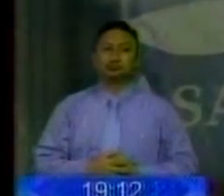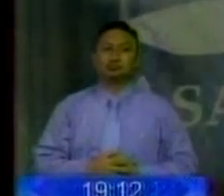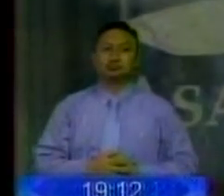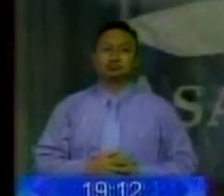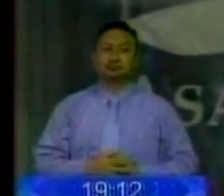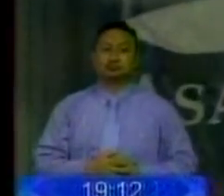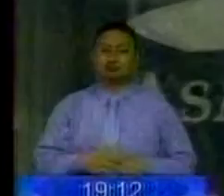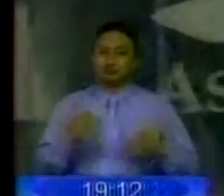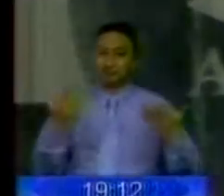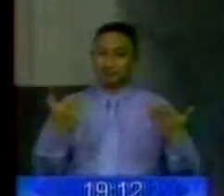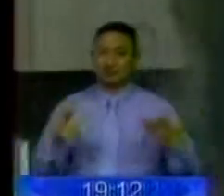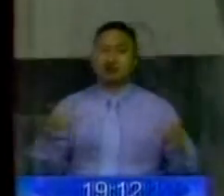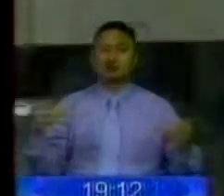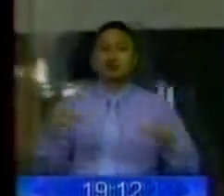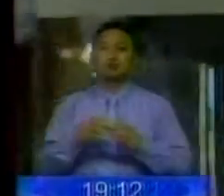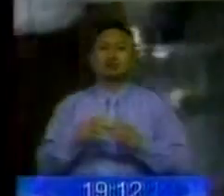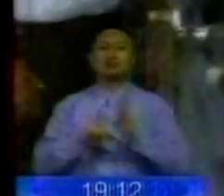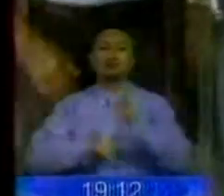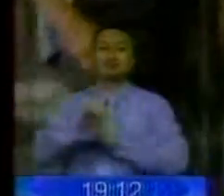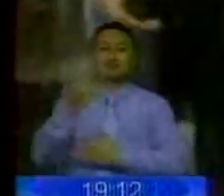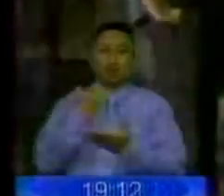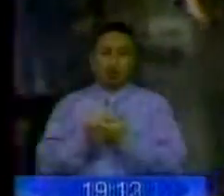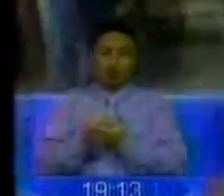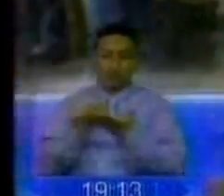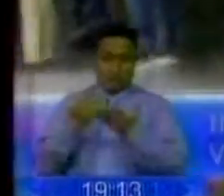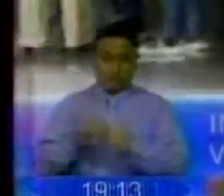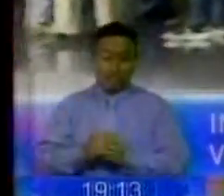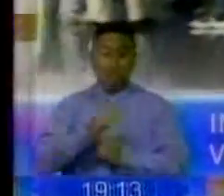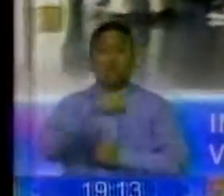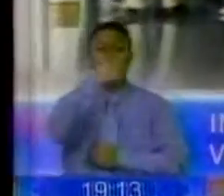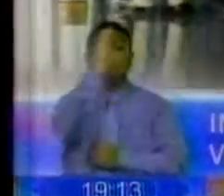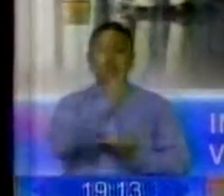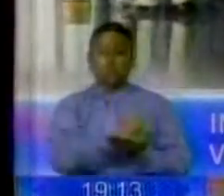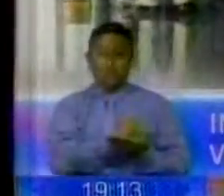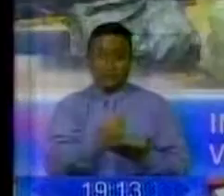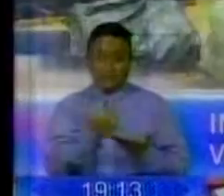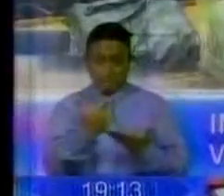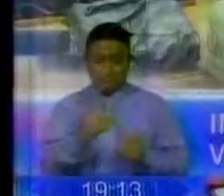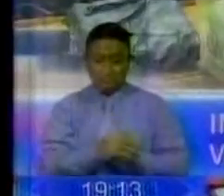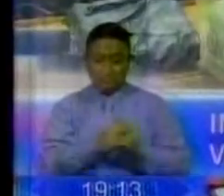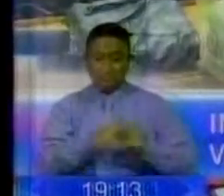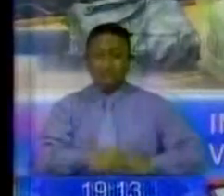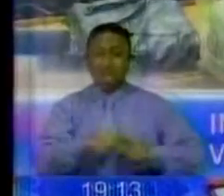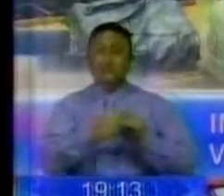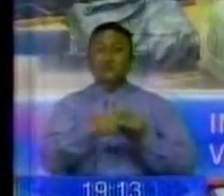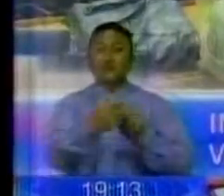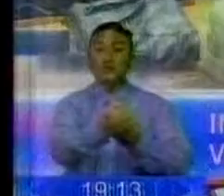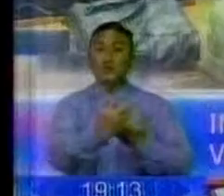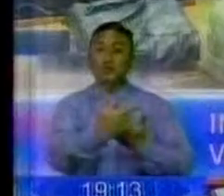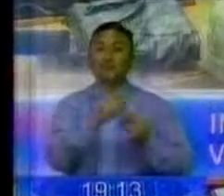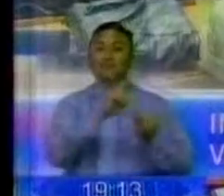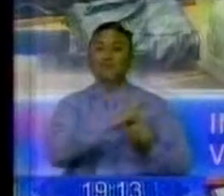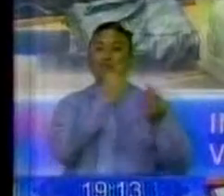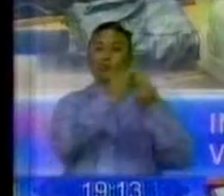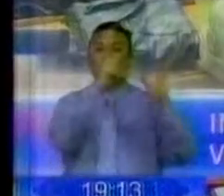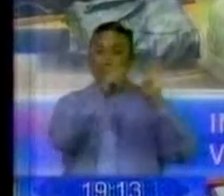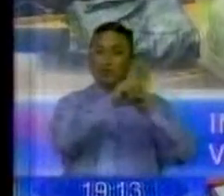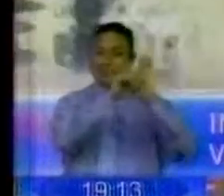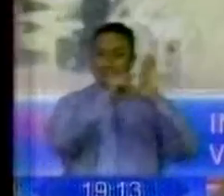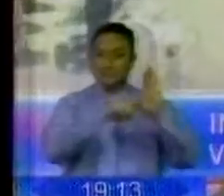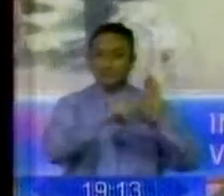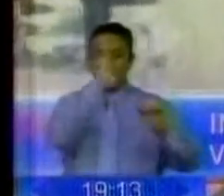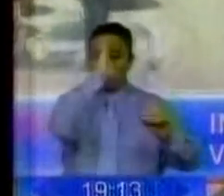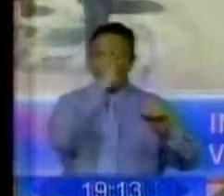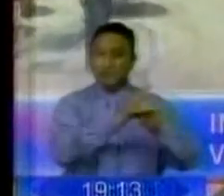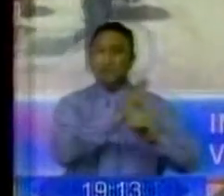Todo está listo en la Comisión de Desarrollo Económico para que la próxima semana se pueda aprobar el informe de la reforma legal que busca eliminar el